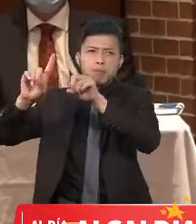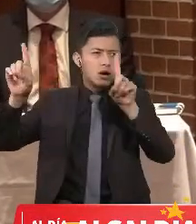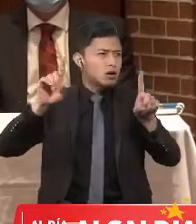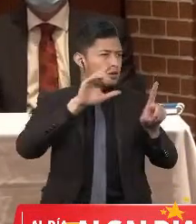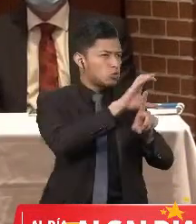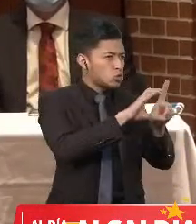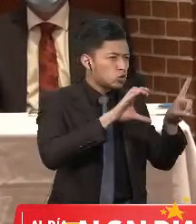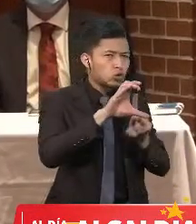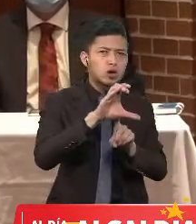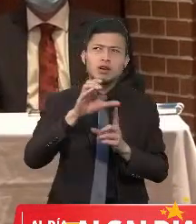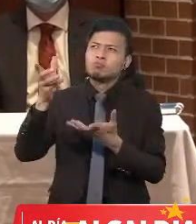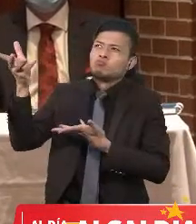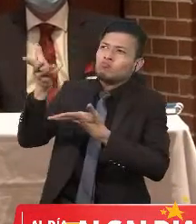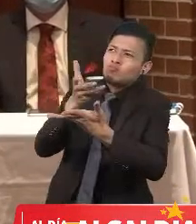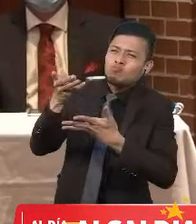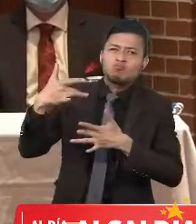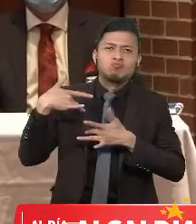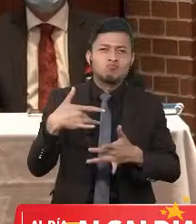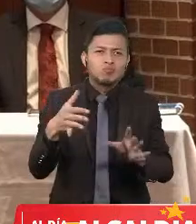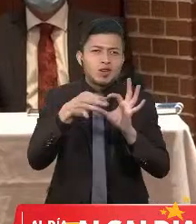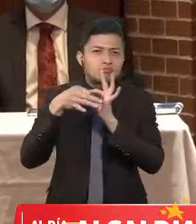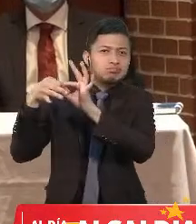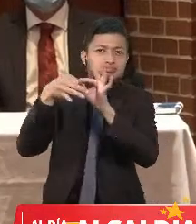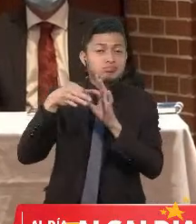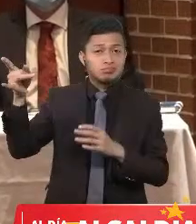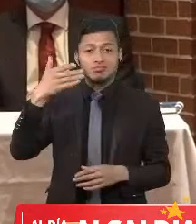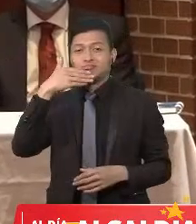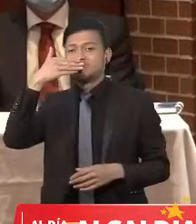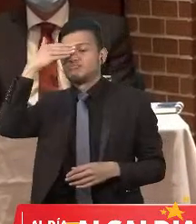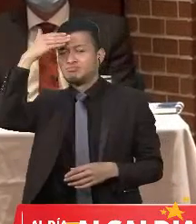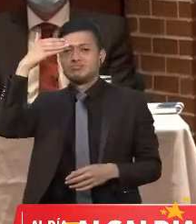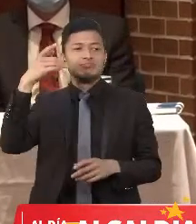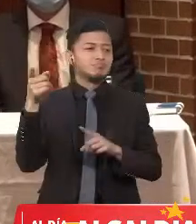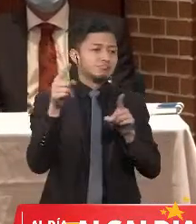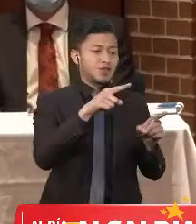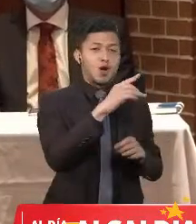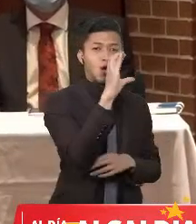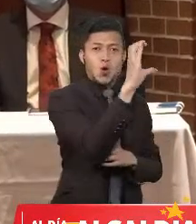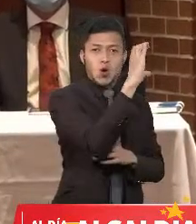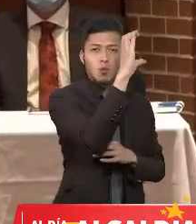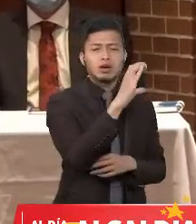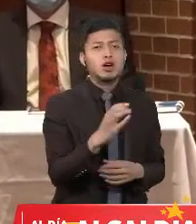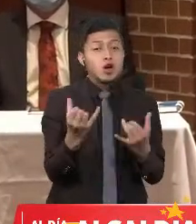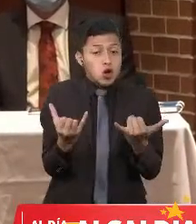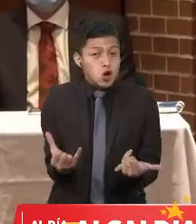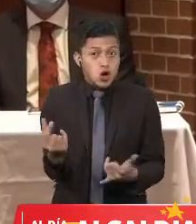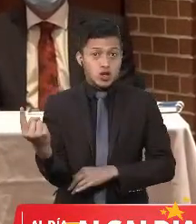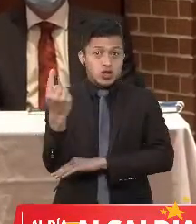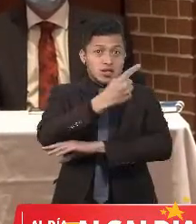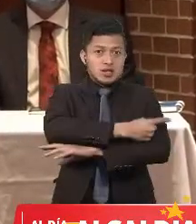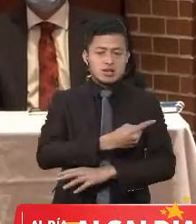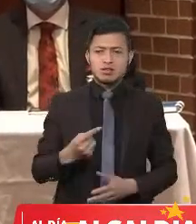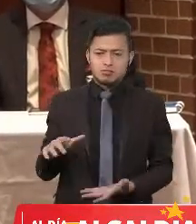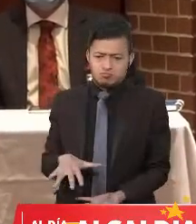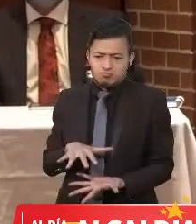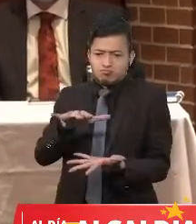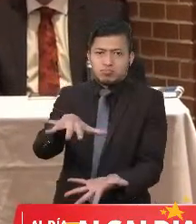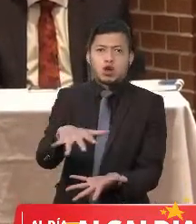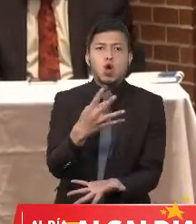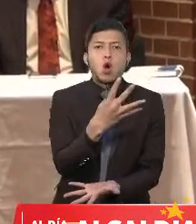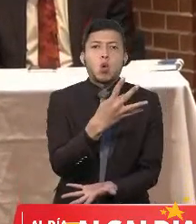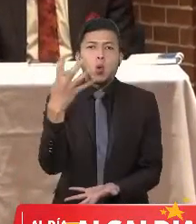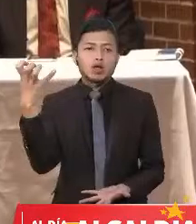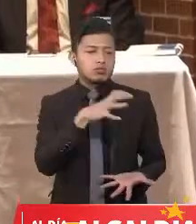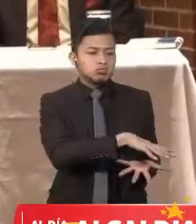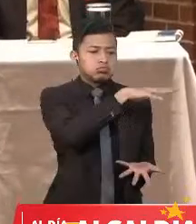cooperación y la solidaridad, como son Emiratos Árabes Unidos y Colombia, el día de hoy se hace la entrega de 400 equipos de respiración